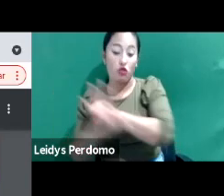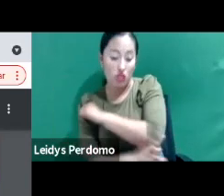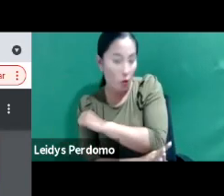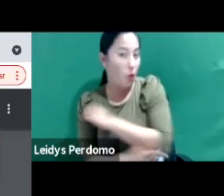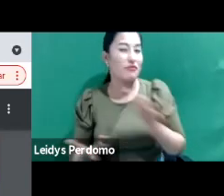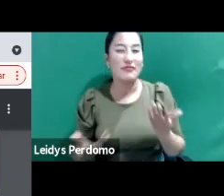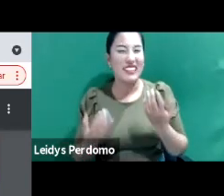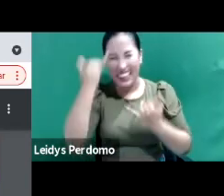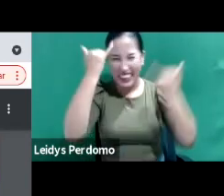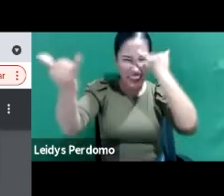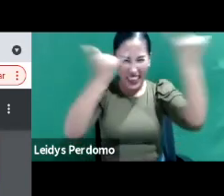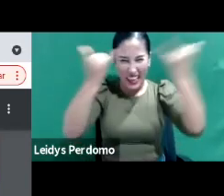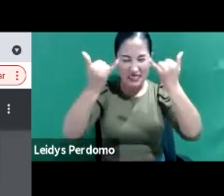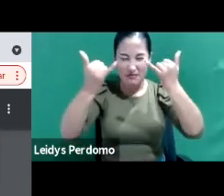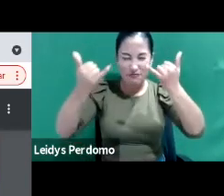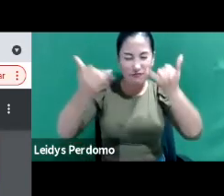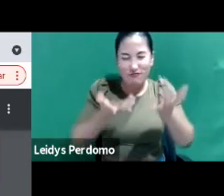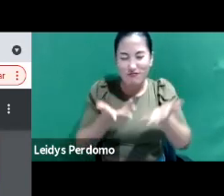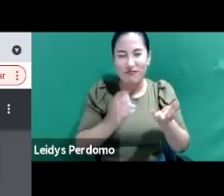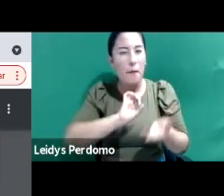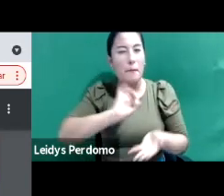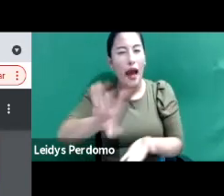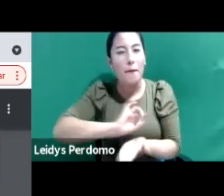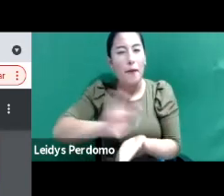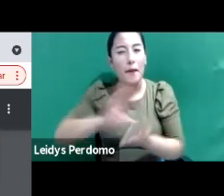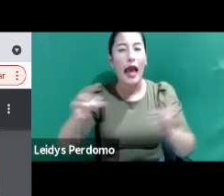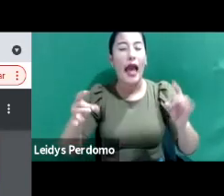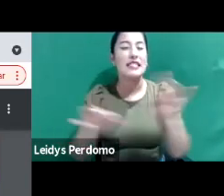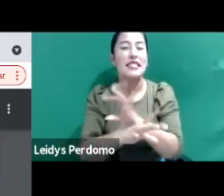lluvia de ideas con respecto a esto.